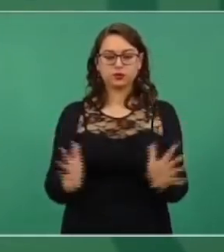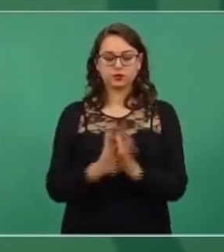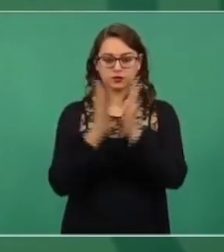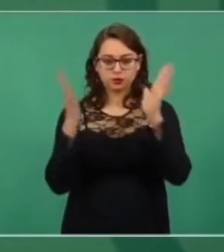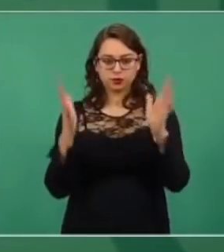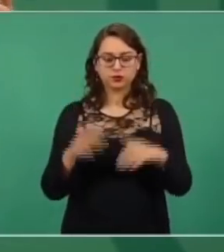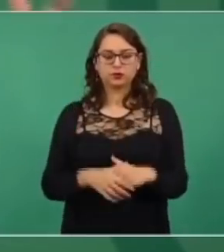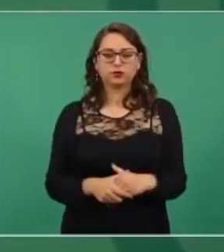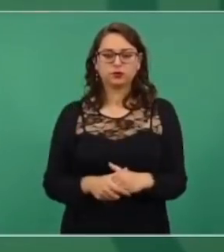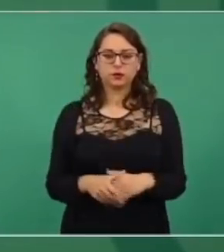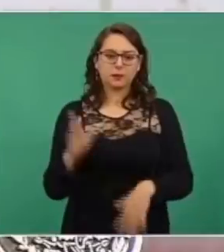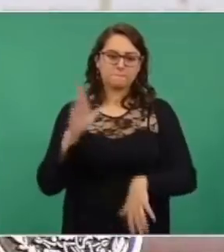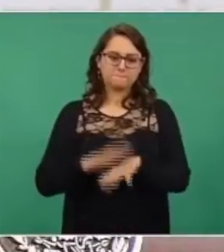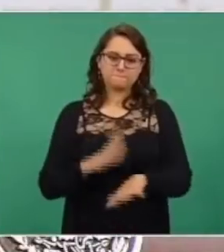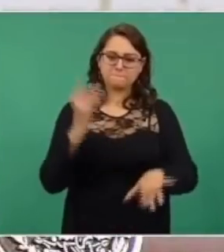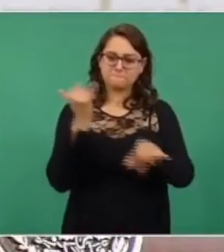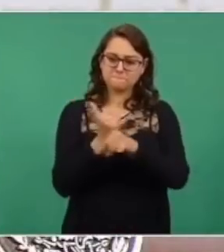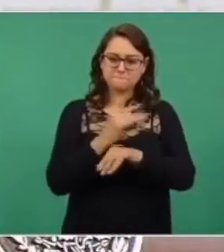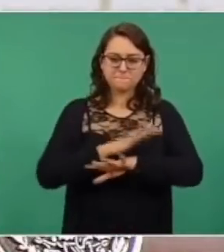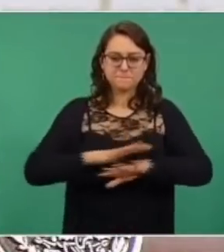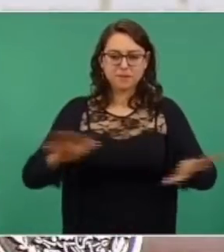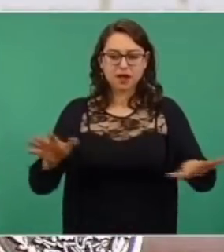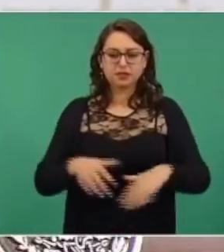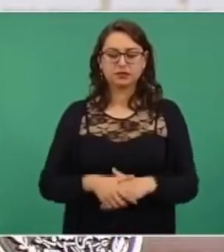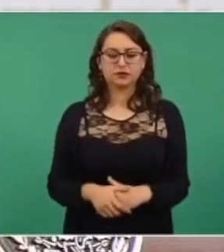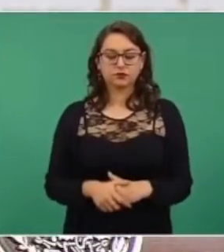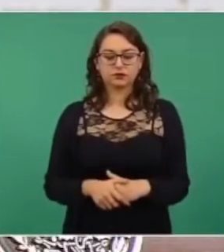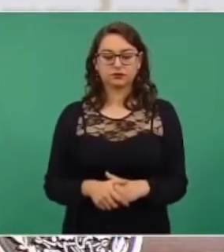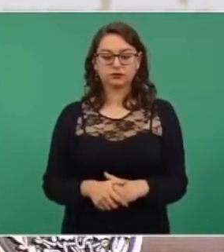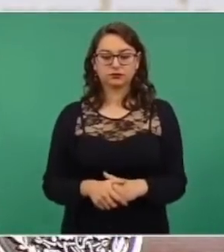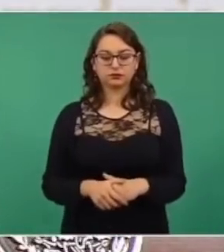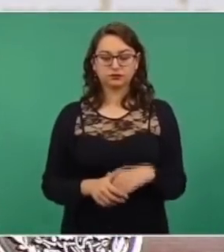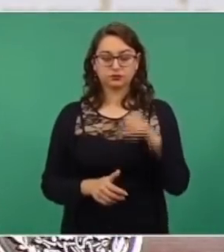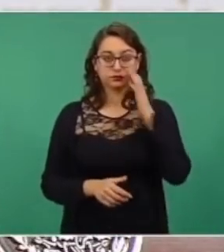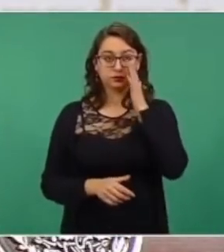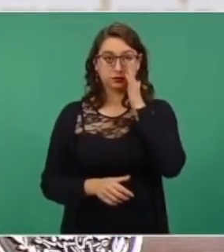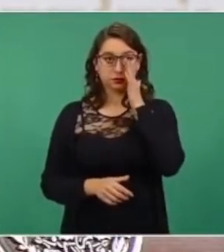que se dé información. Si se hubiese informado